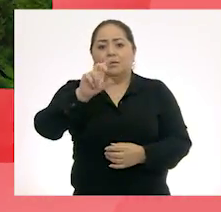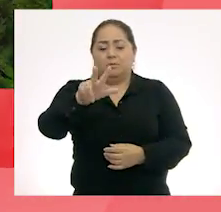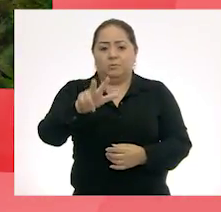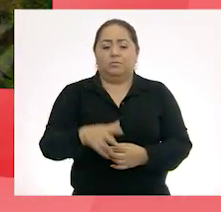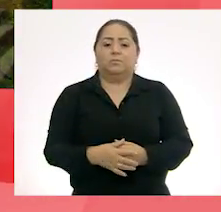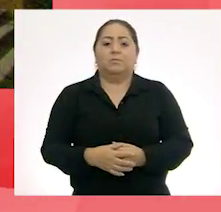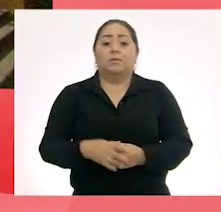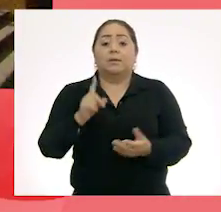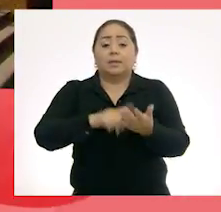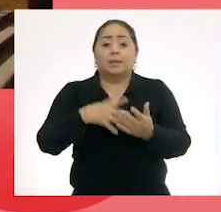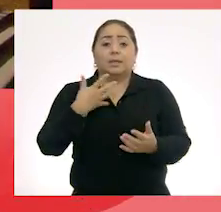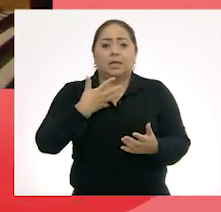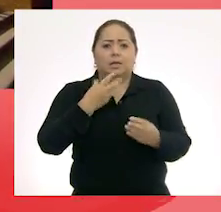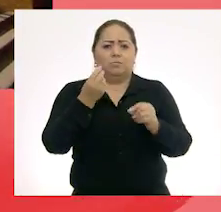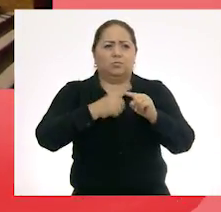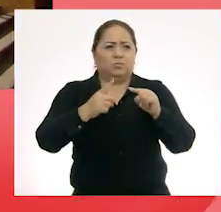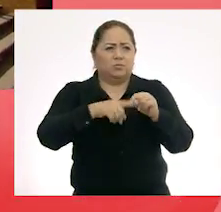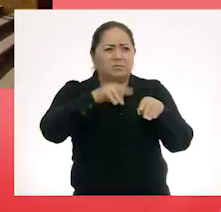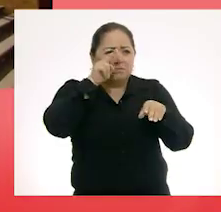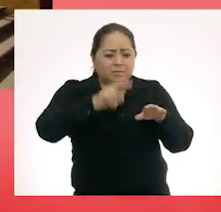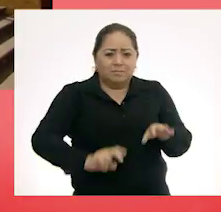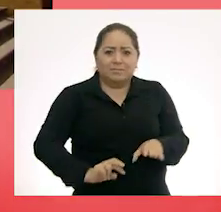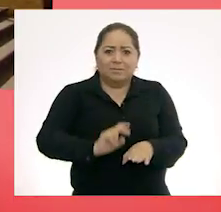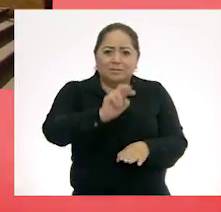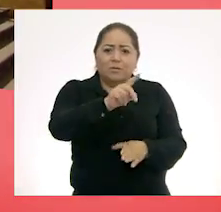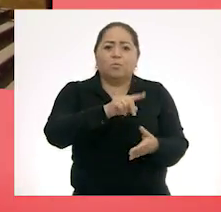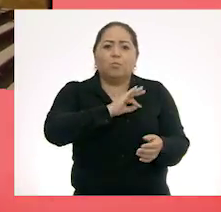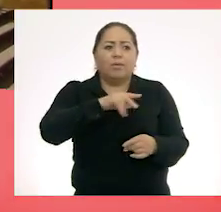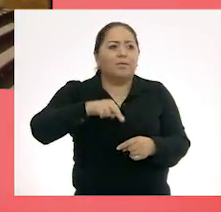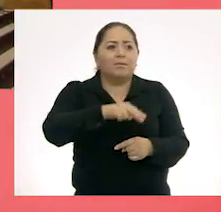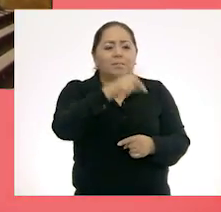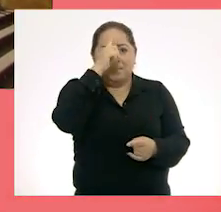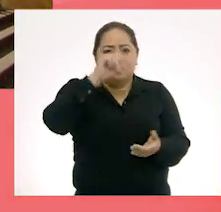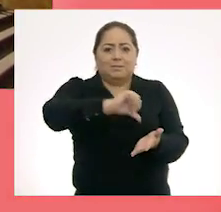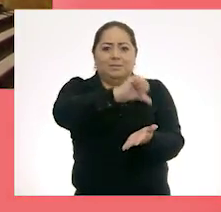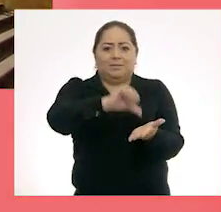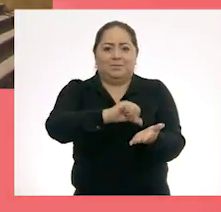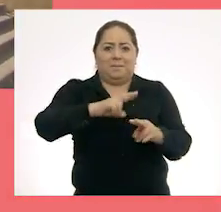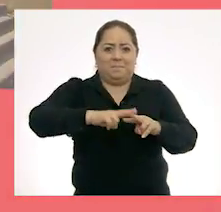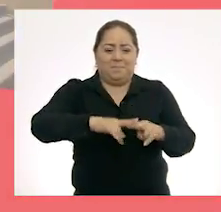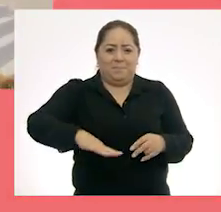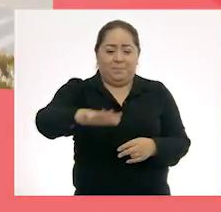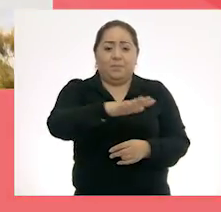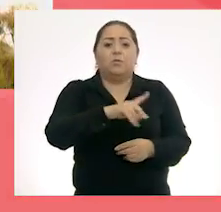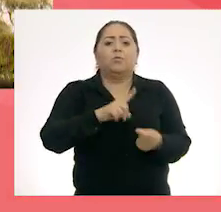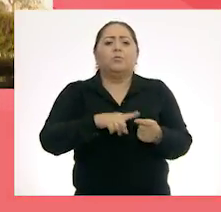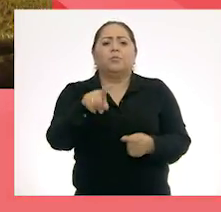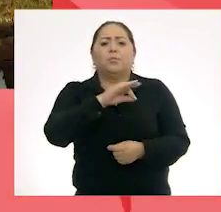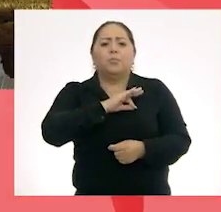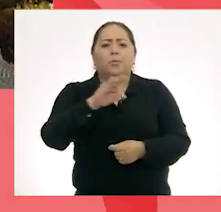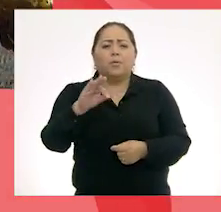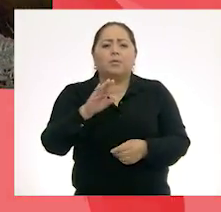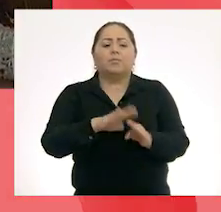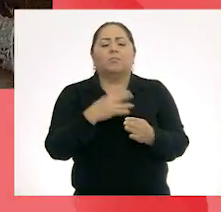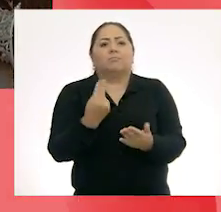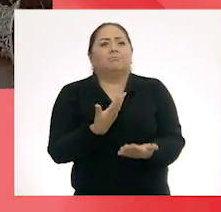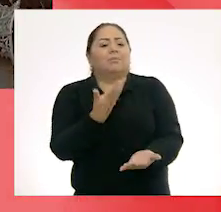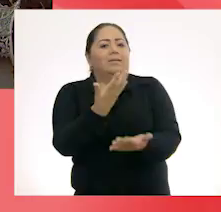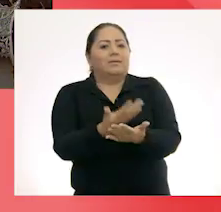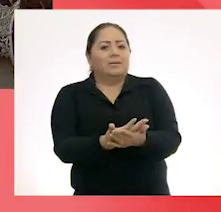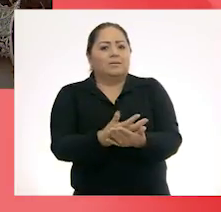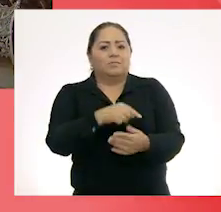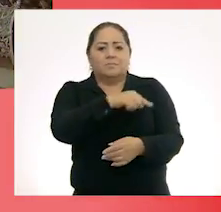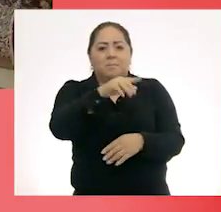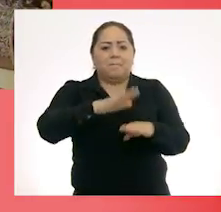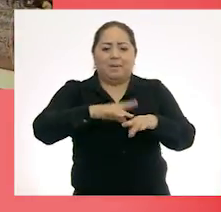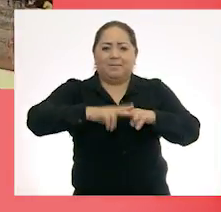1538. Tiene muchos desniveles y escalones que nos conducen al centro de la plaza, en donde podemos tomar un descanso en una